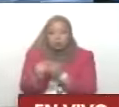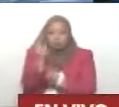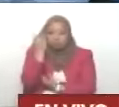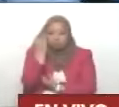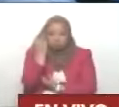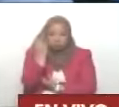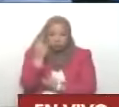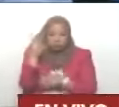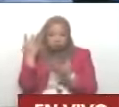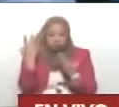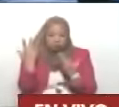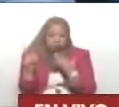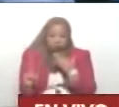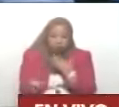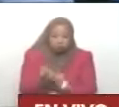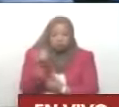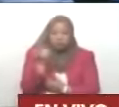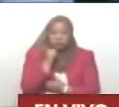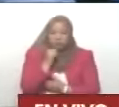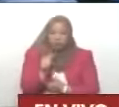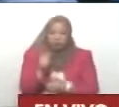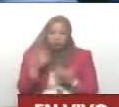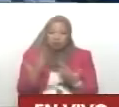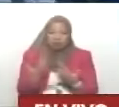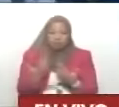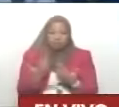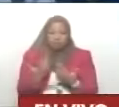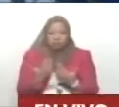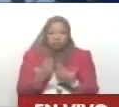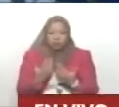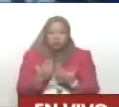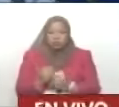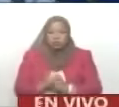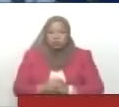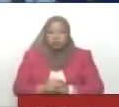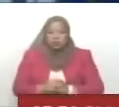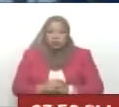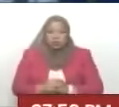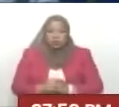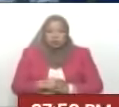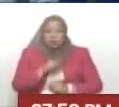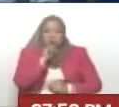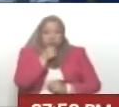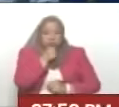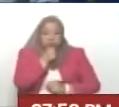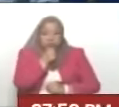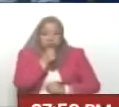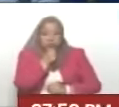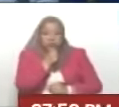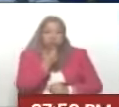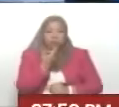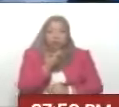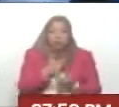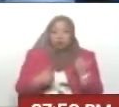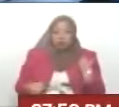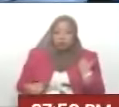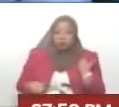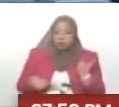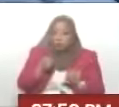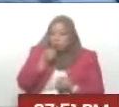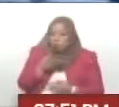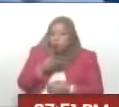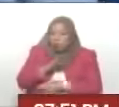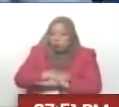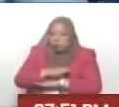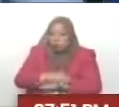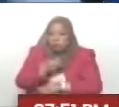engañado? Siempre tiene una fórmula debajo de la manga para engañarte. Que el viejito Pedro Carmona Estanga. ¡Ay, que qué bueno el viejito!